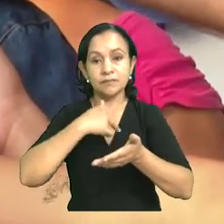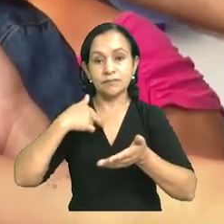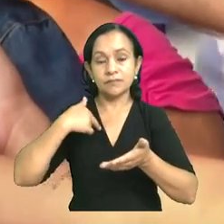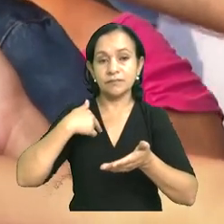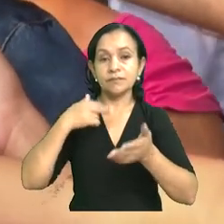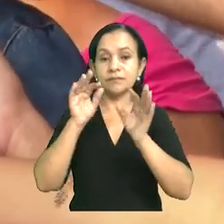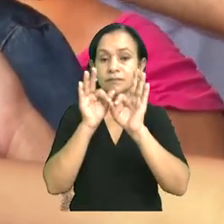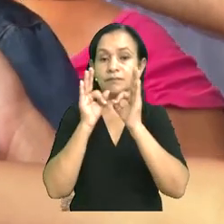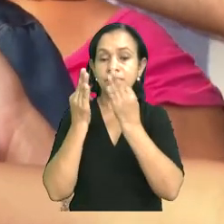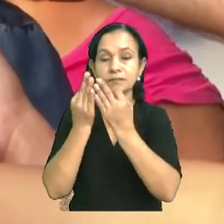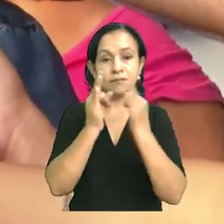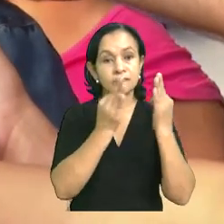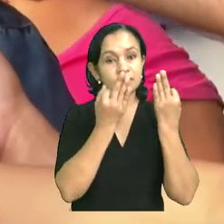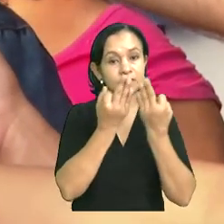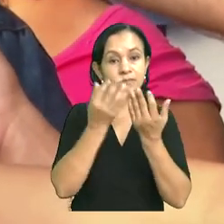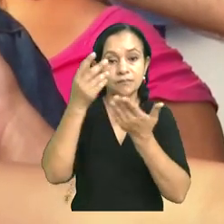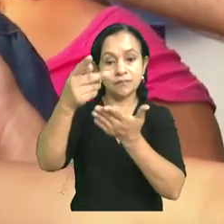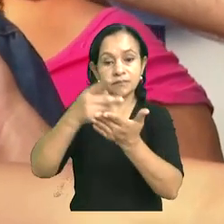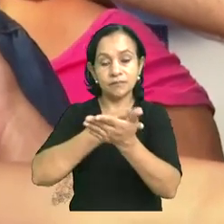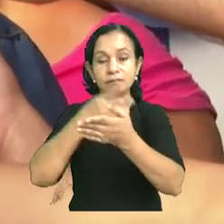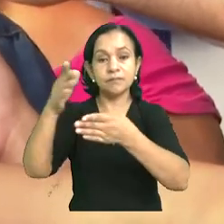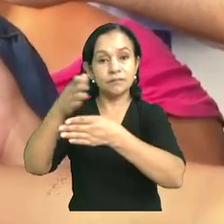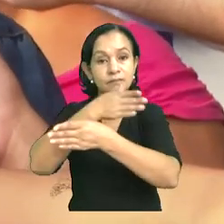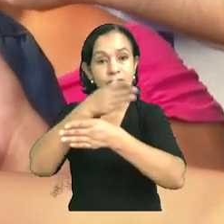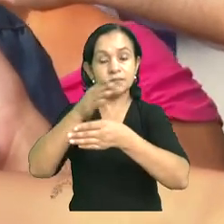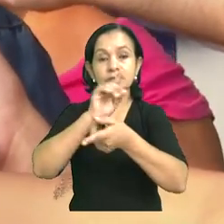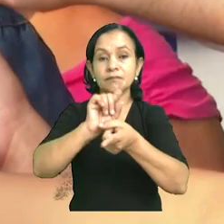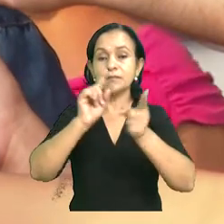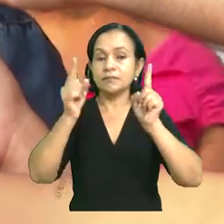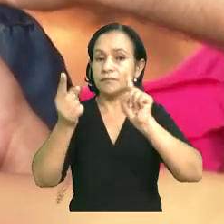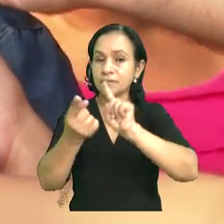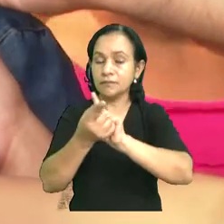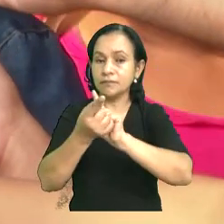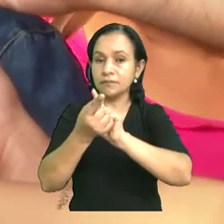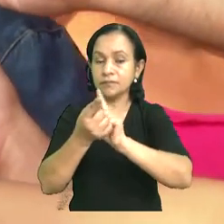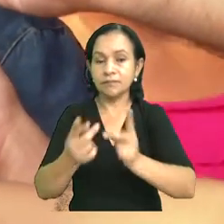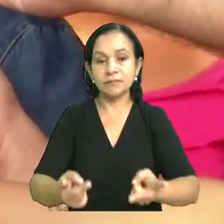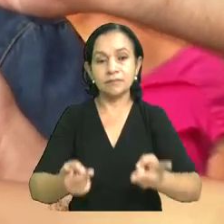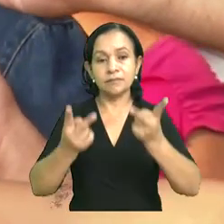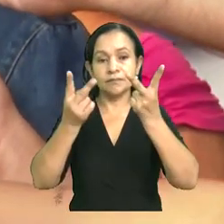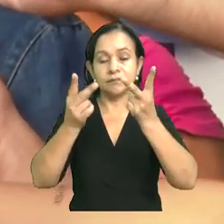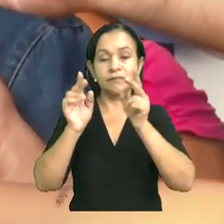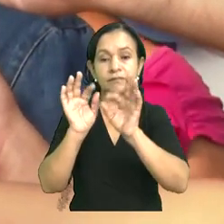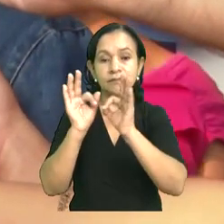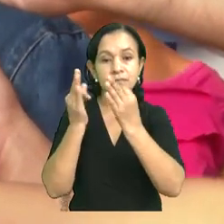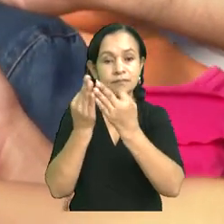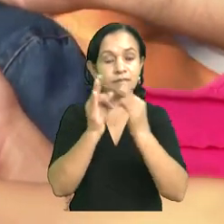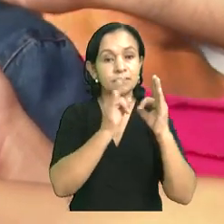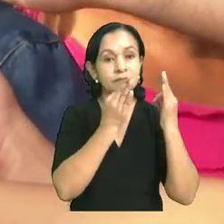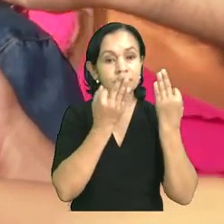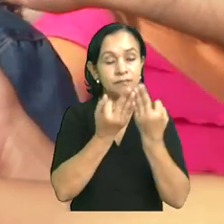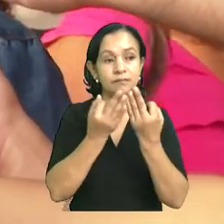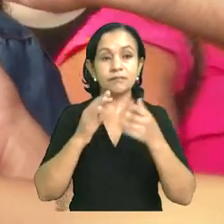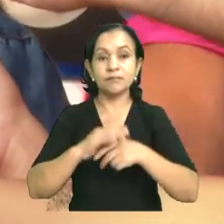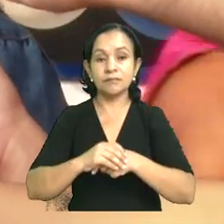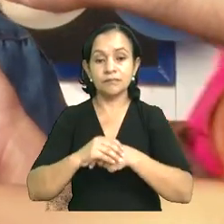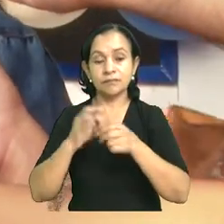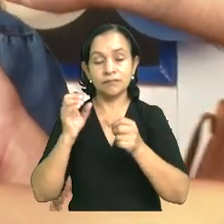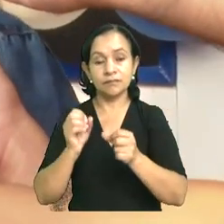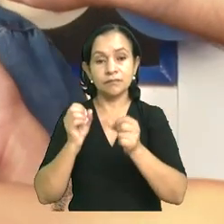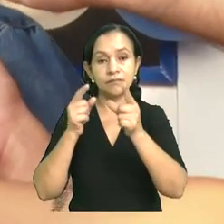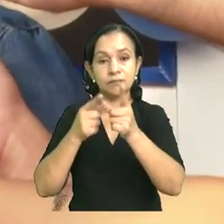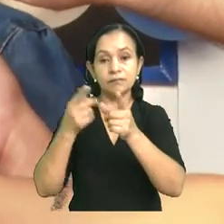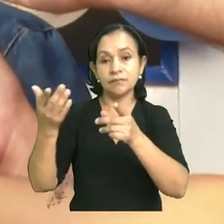familias nicaragüenses a través de estos proyectos que vienen a cambiar totalmente la vida de esta familia. Nosotros desde octubre de